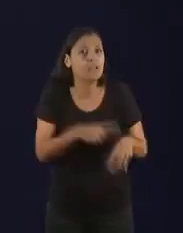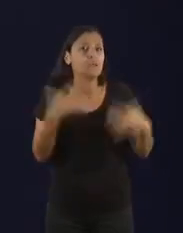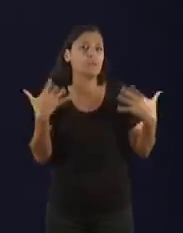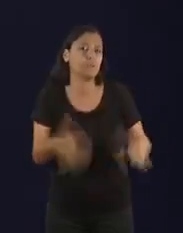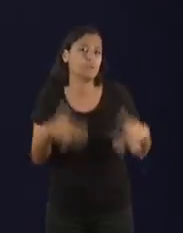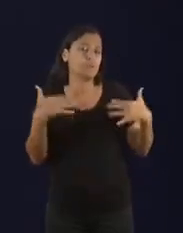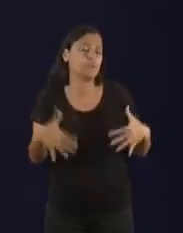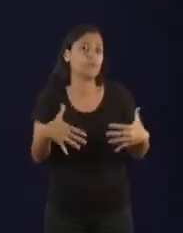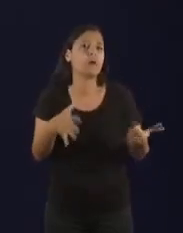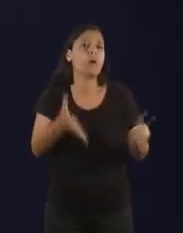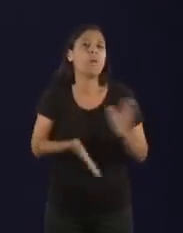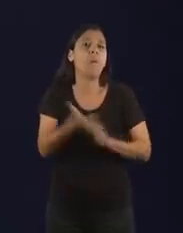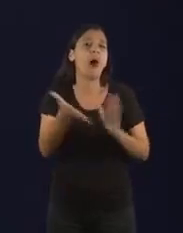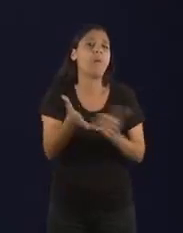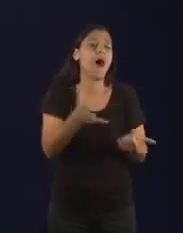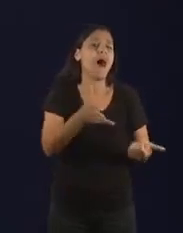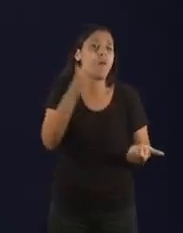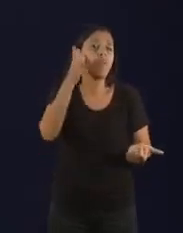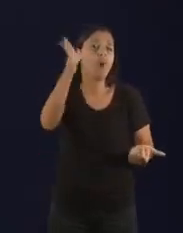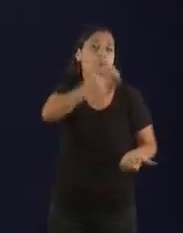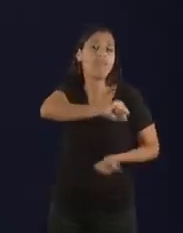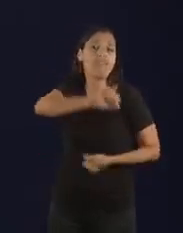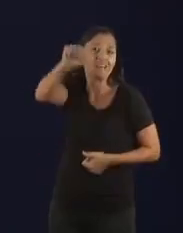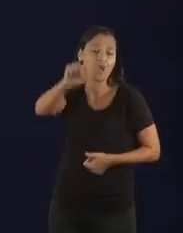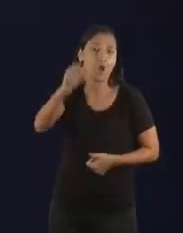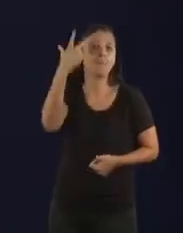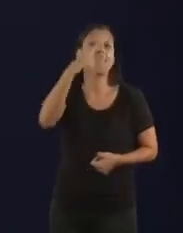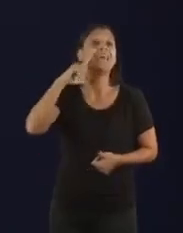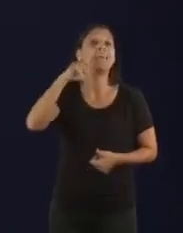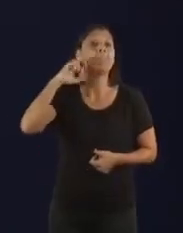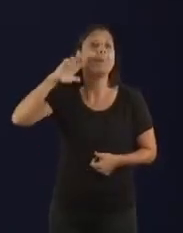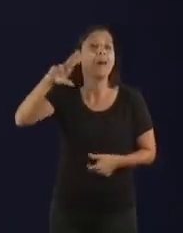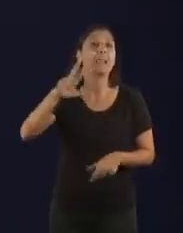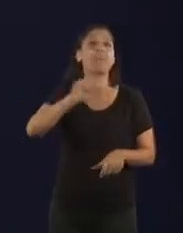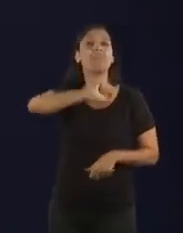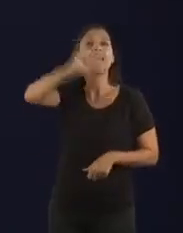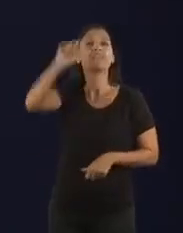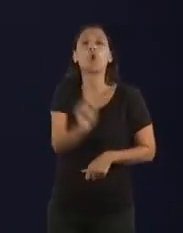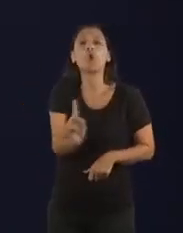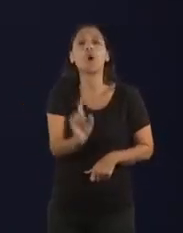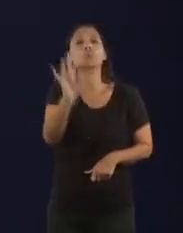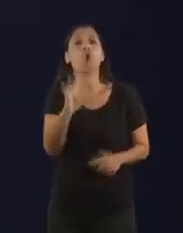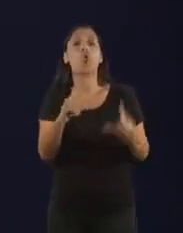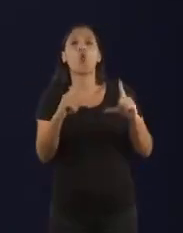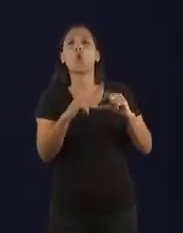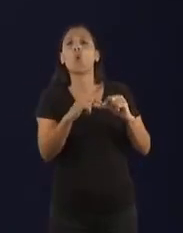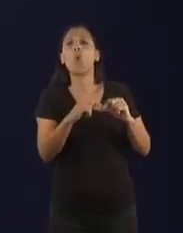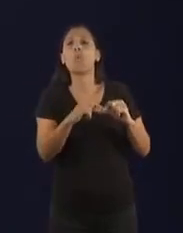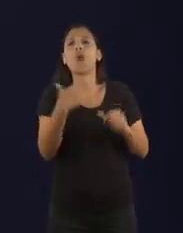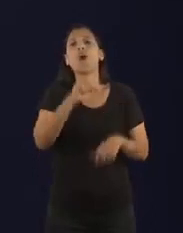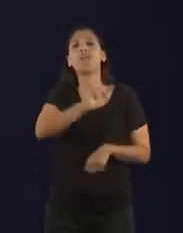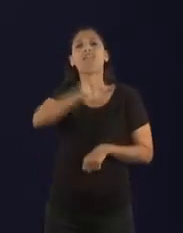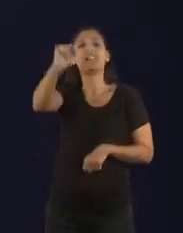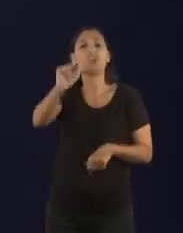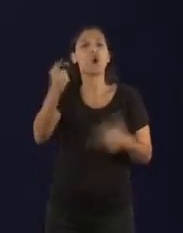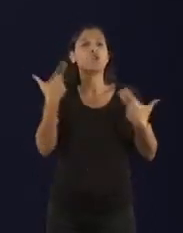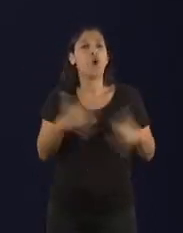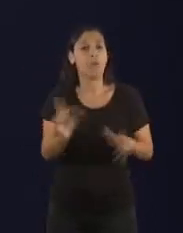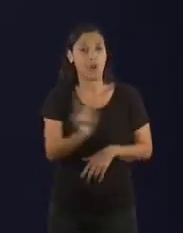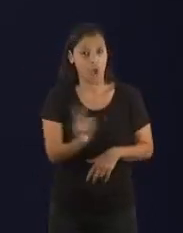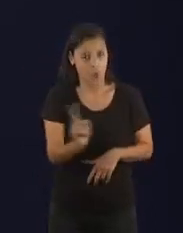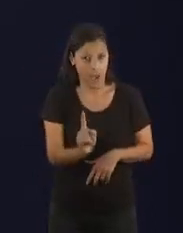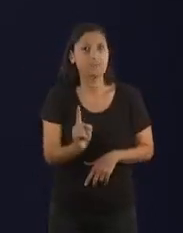una hiperinflación y esta hiperinflación no es solamente un número lo que podría haber sido un número inflación mucho